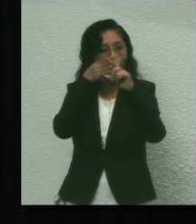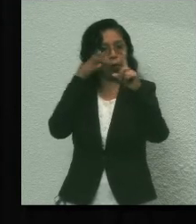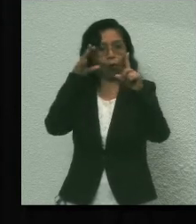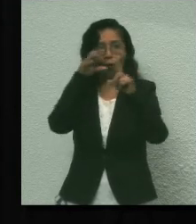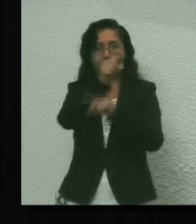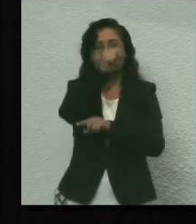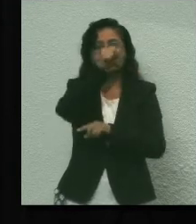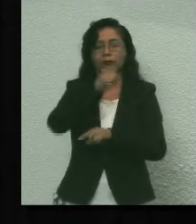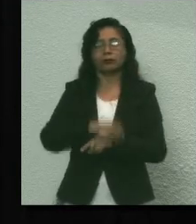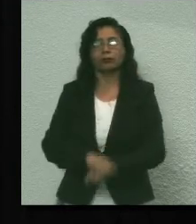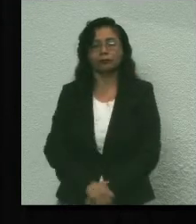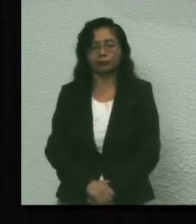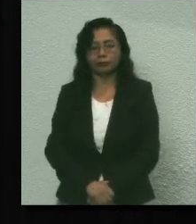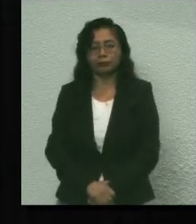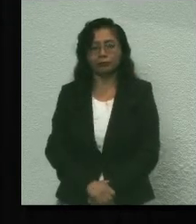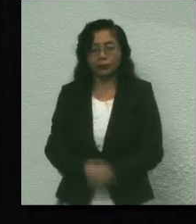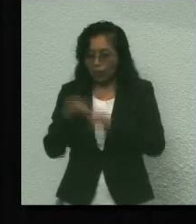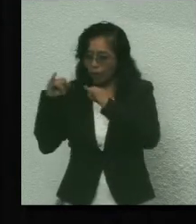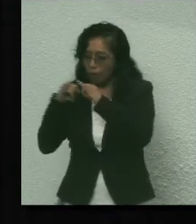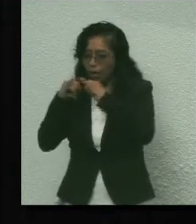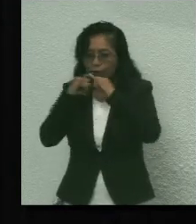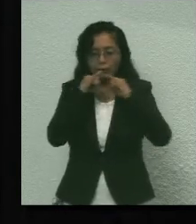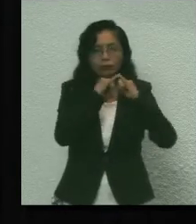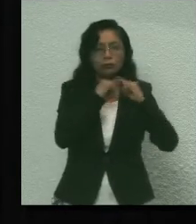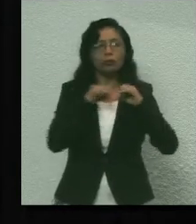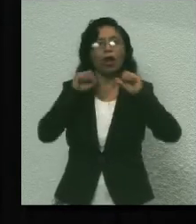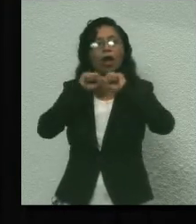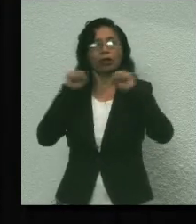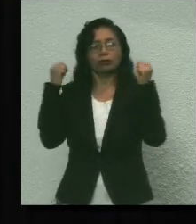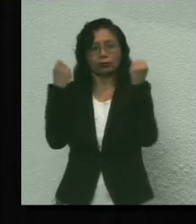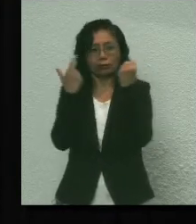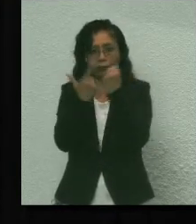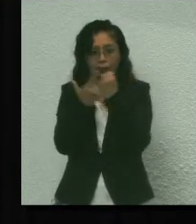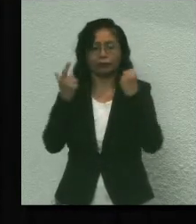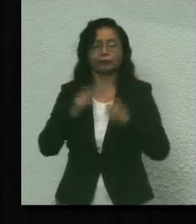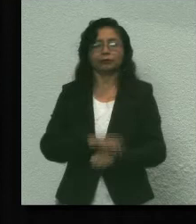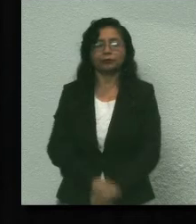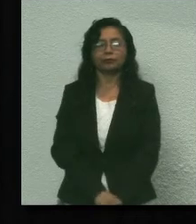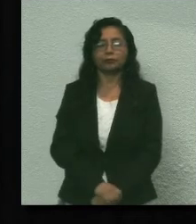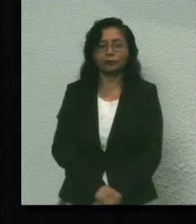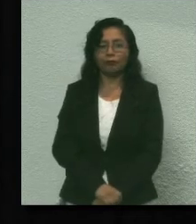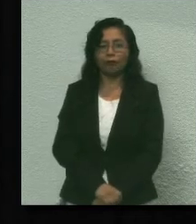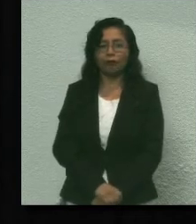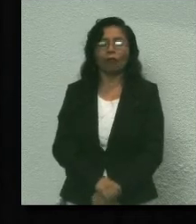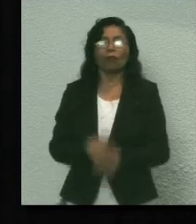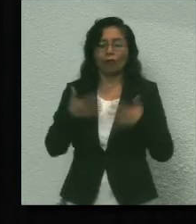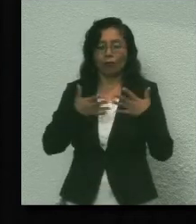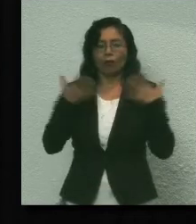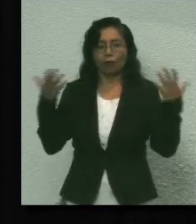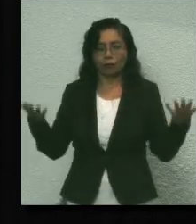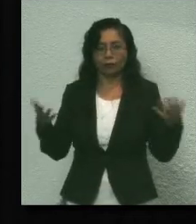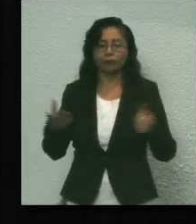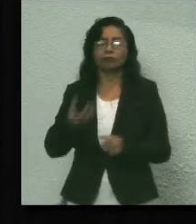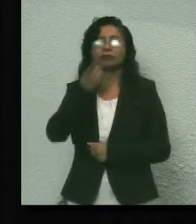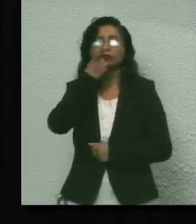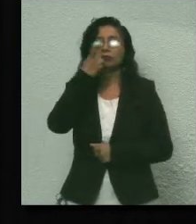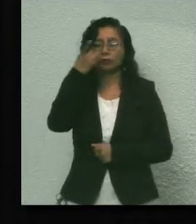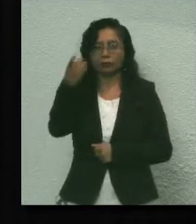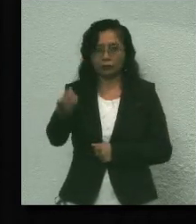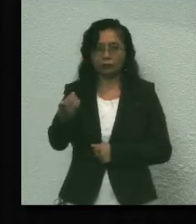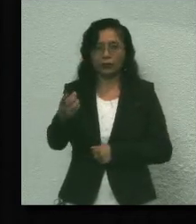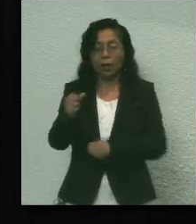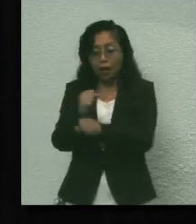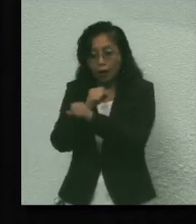para a las instituciones y a la sociedad puedo dejar sin mencionar la